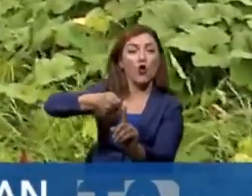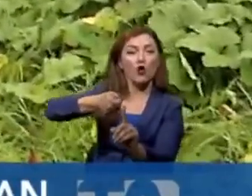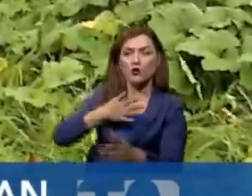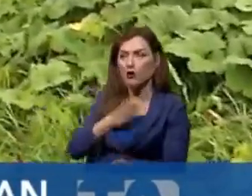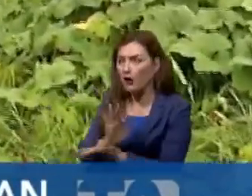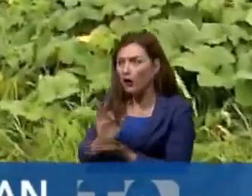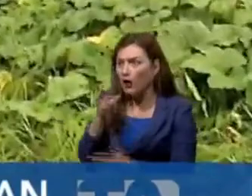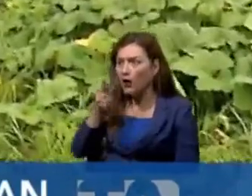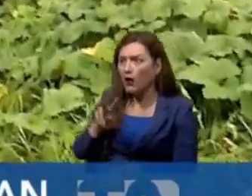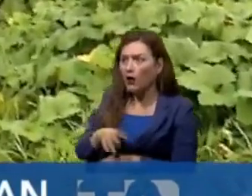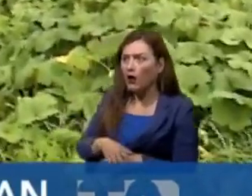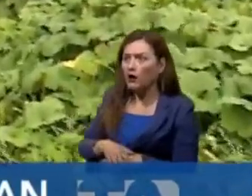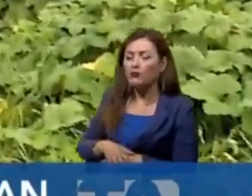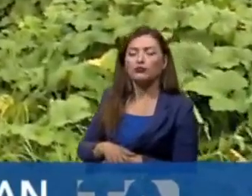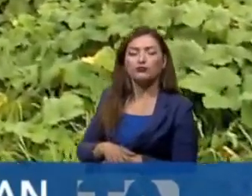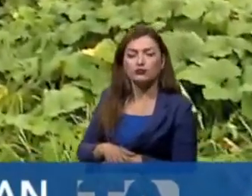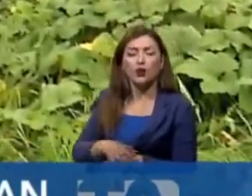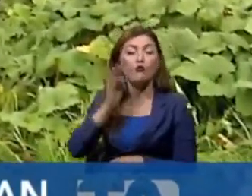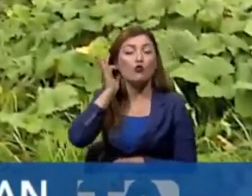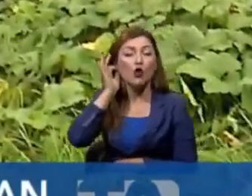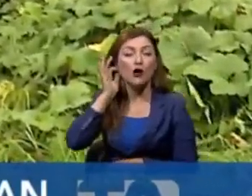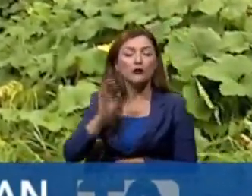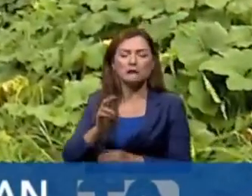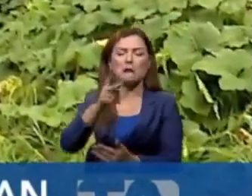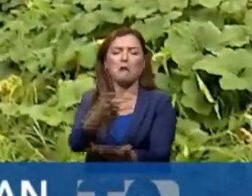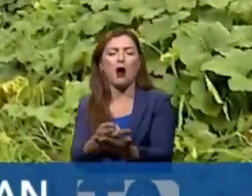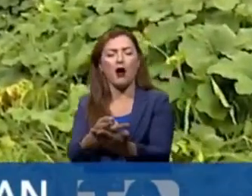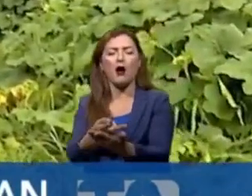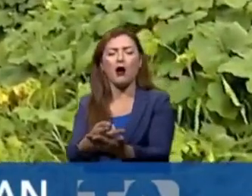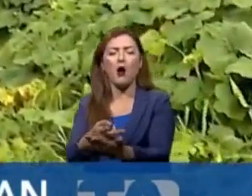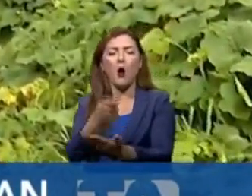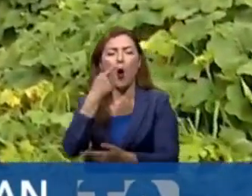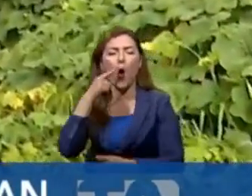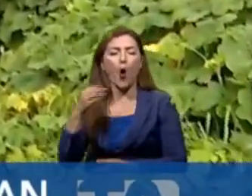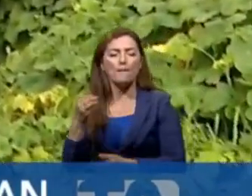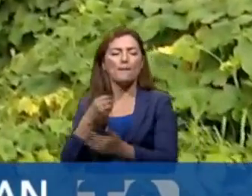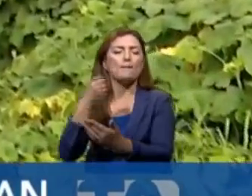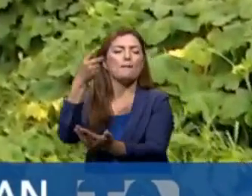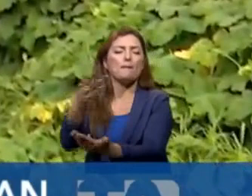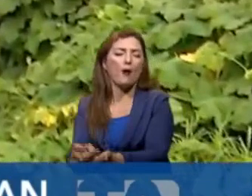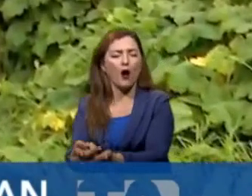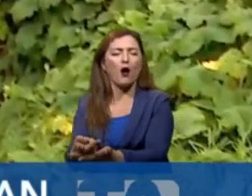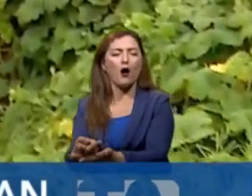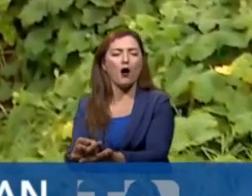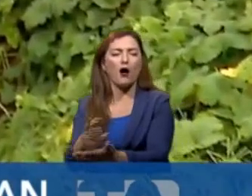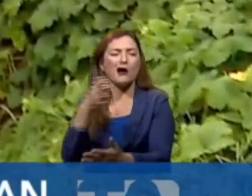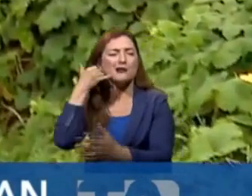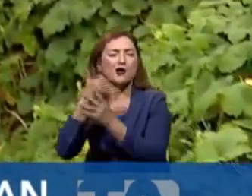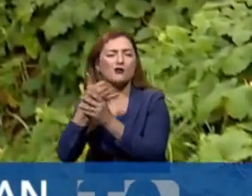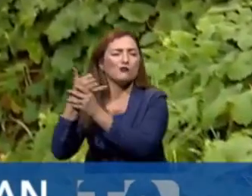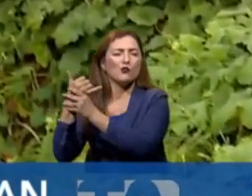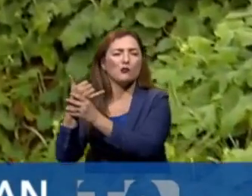vi y la chica cayó y al muchacho le le fueron arranchando el celular y Quién hizo nada nadie